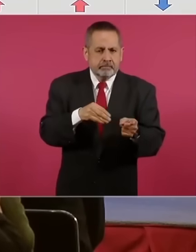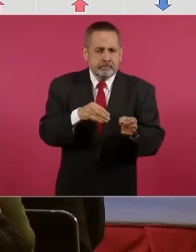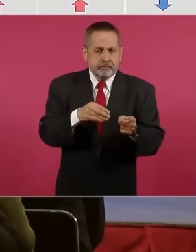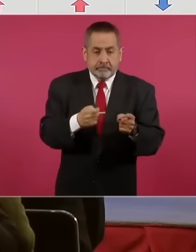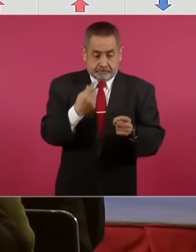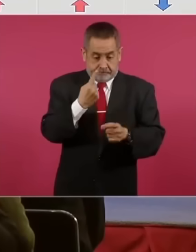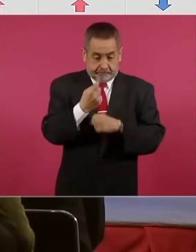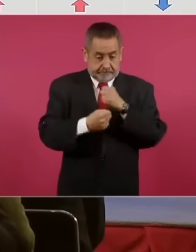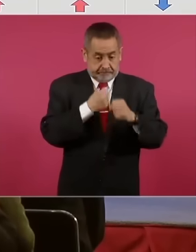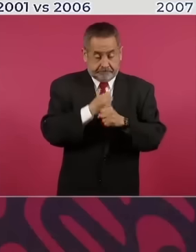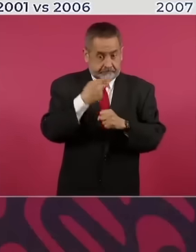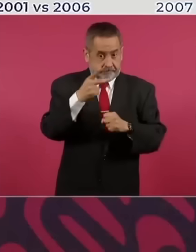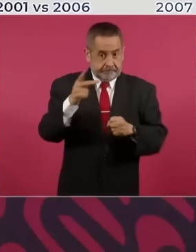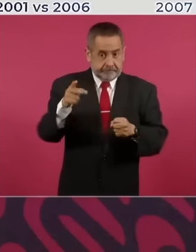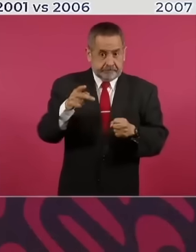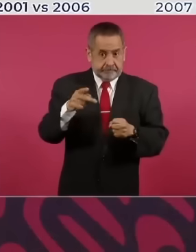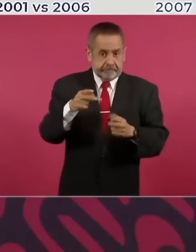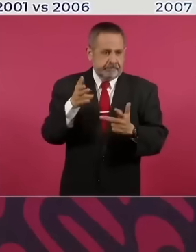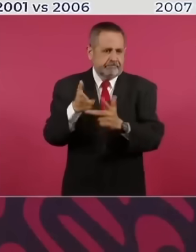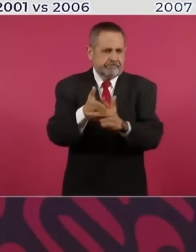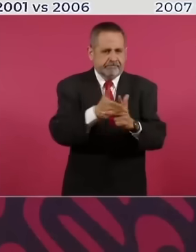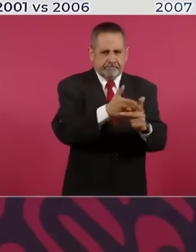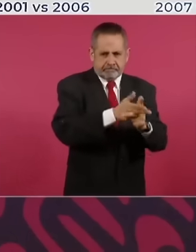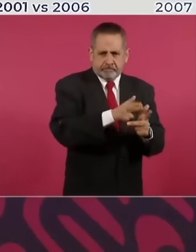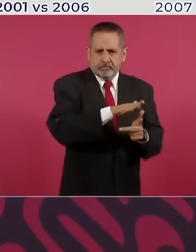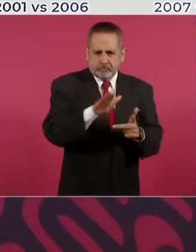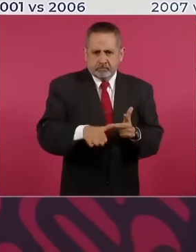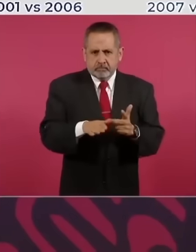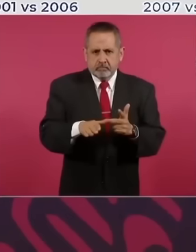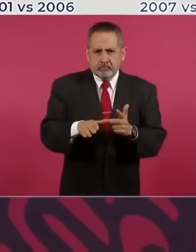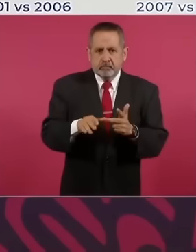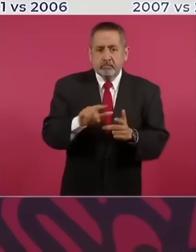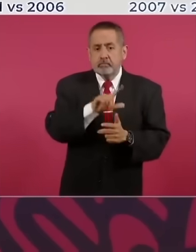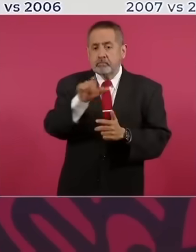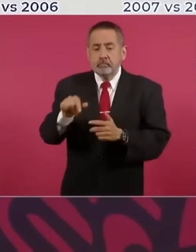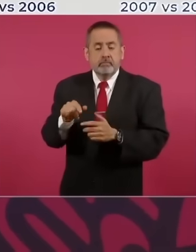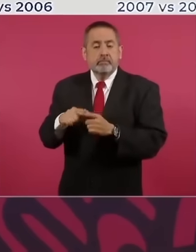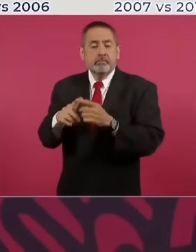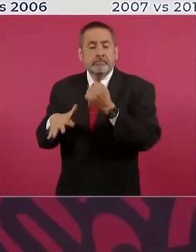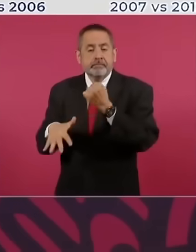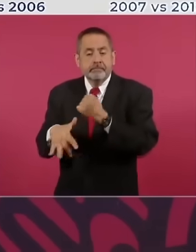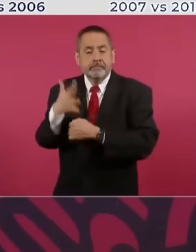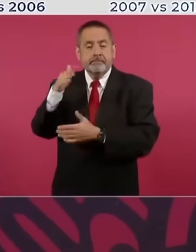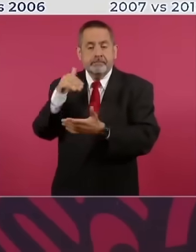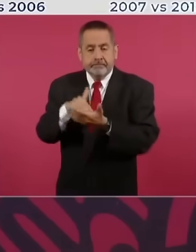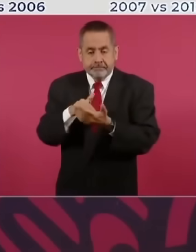primer año de homicidios y terminó con